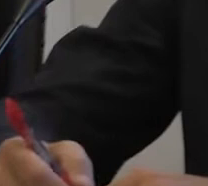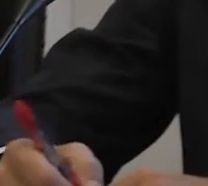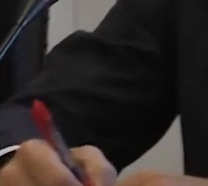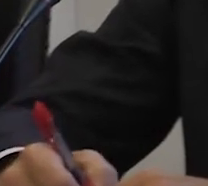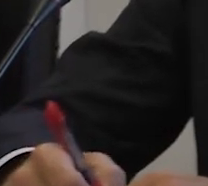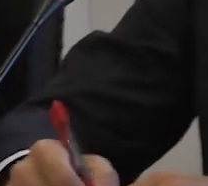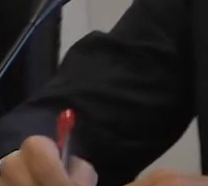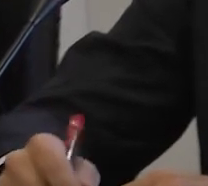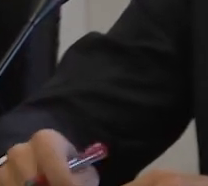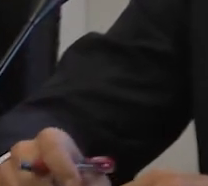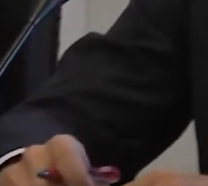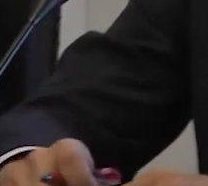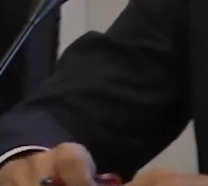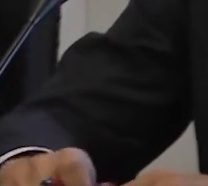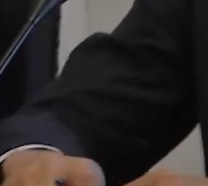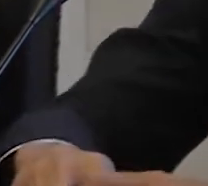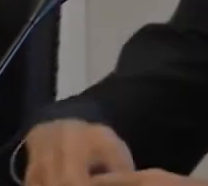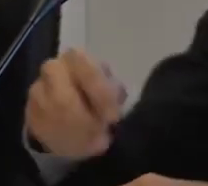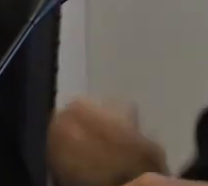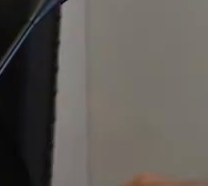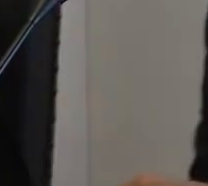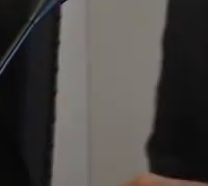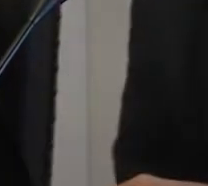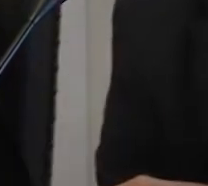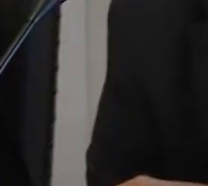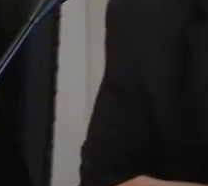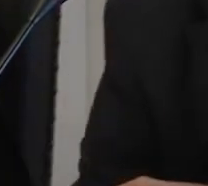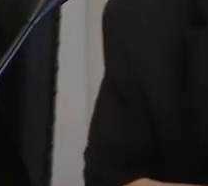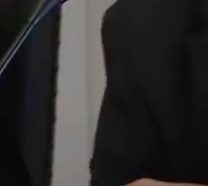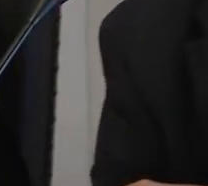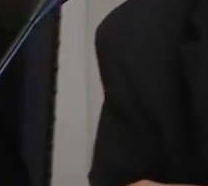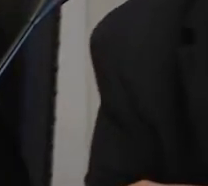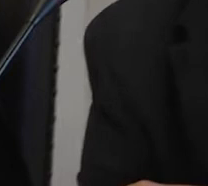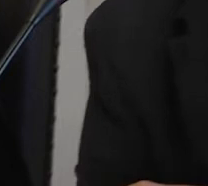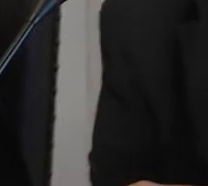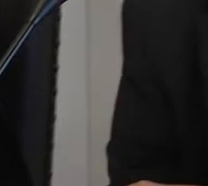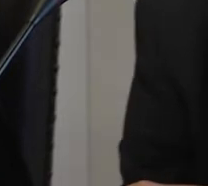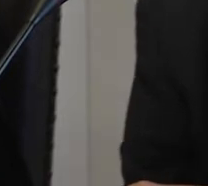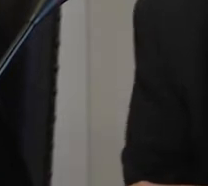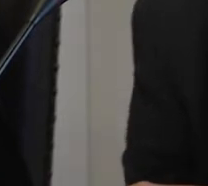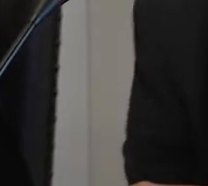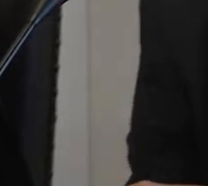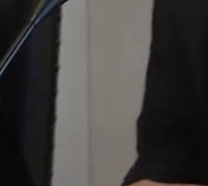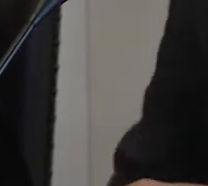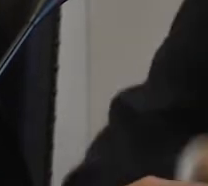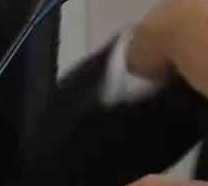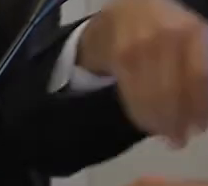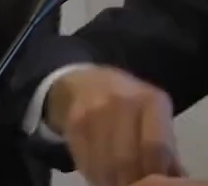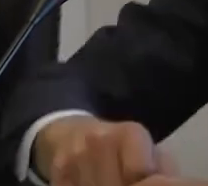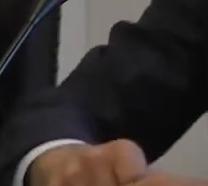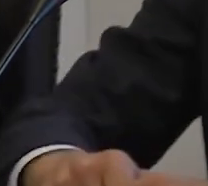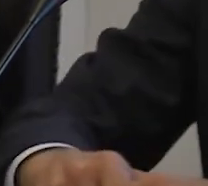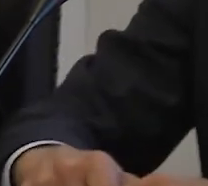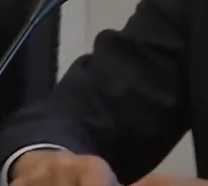Buenos días a todas, a todos. Vamos a dar inicio a las audiencias del día de hoy, con